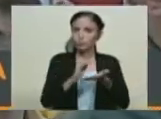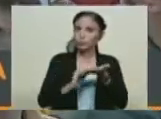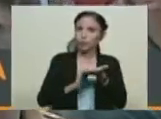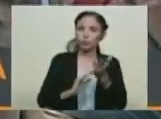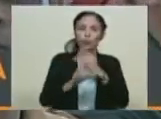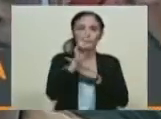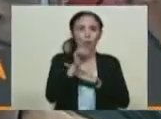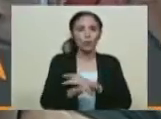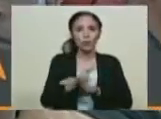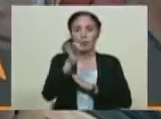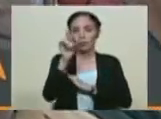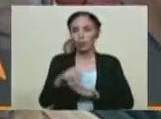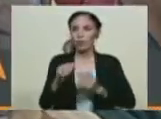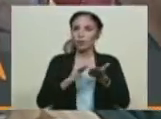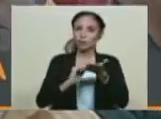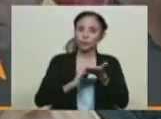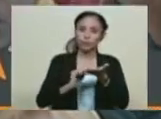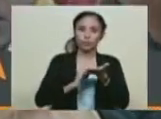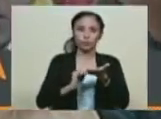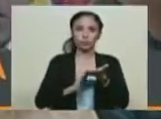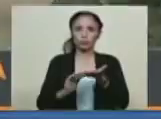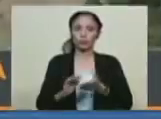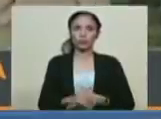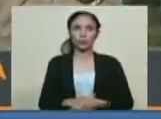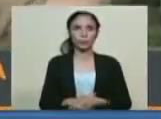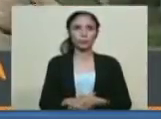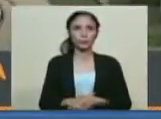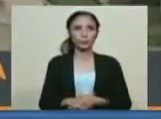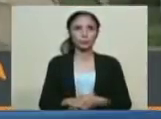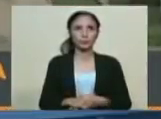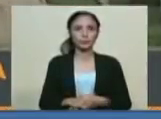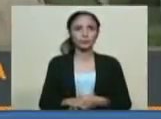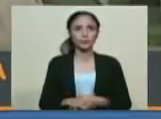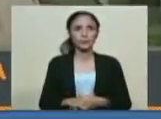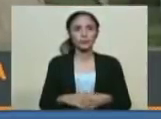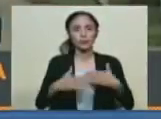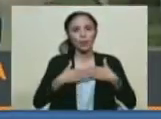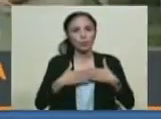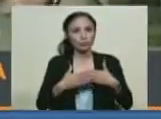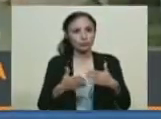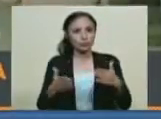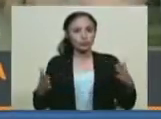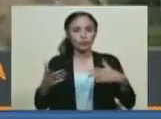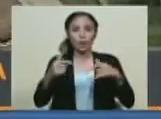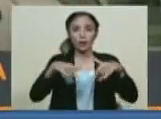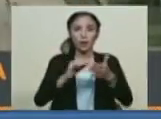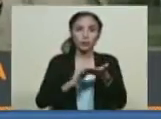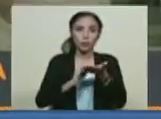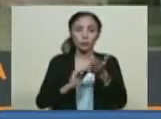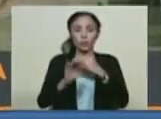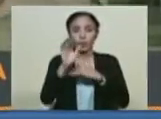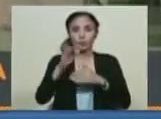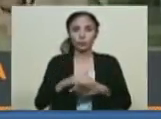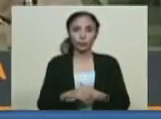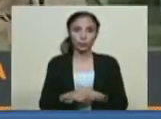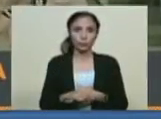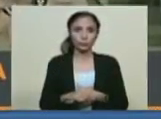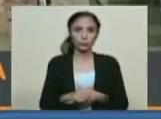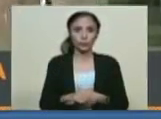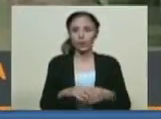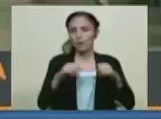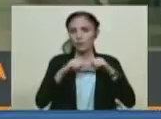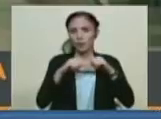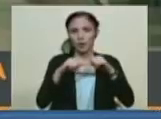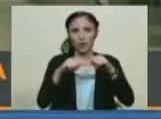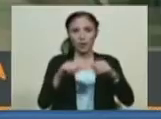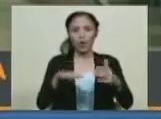días buscamos soluciones, abrimos camino al futuro, somos el gobierno de las soluciones y del futuro, y así va a seguir siendo,